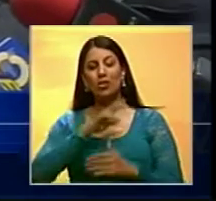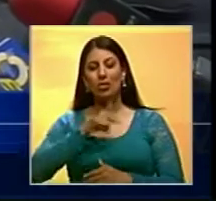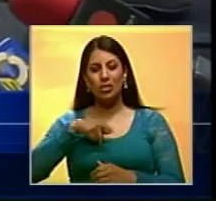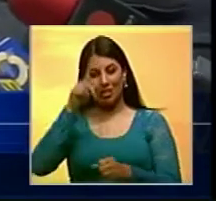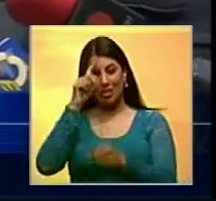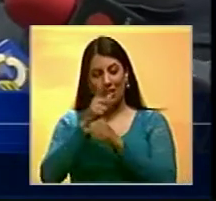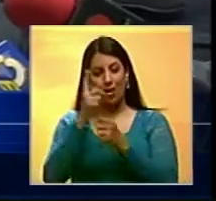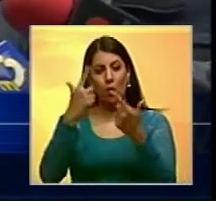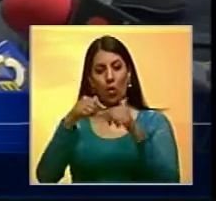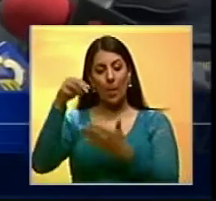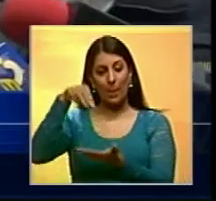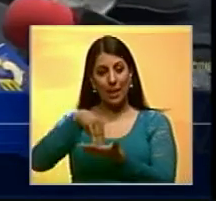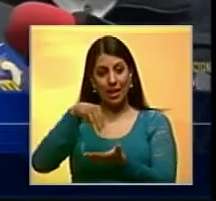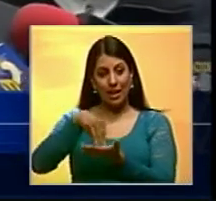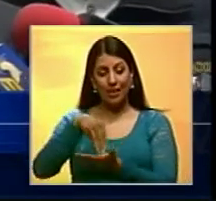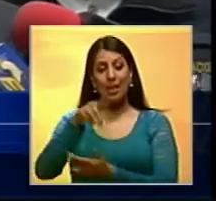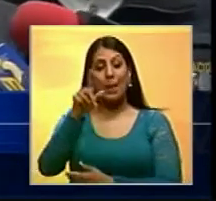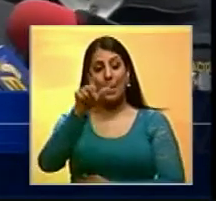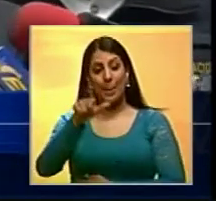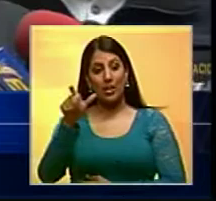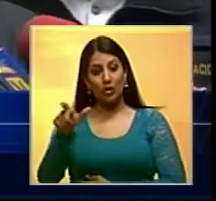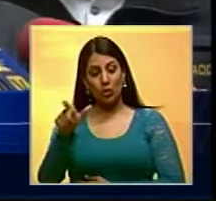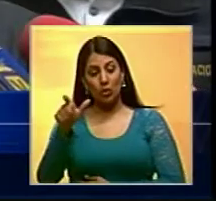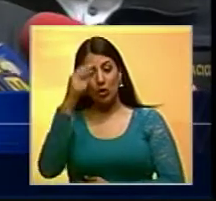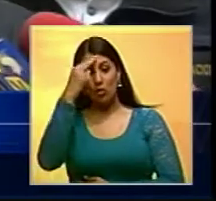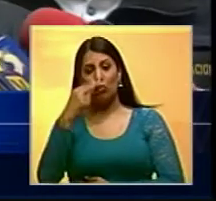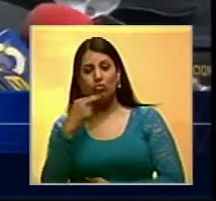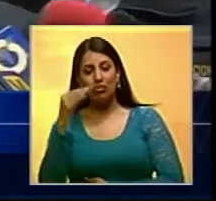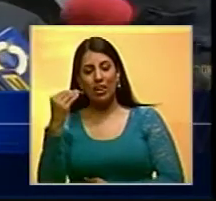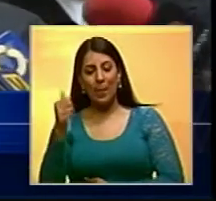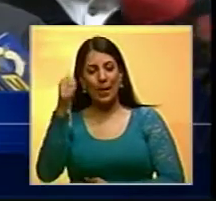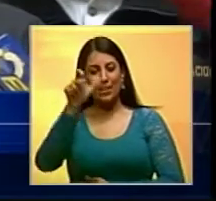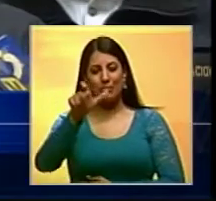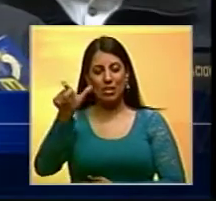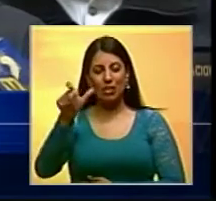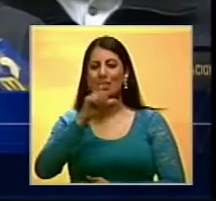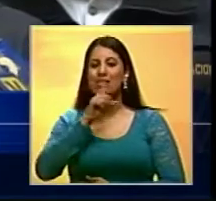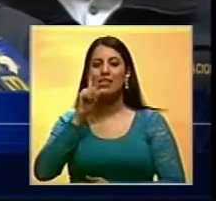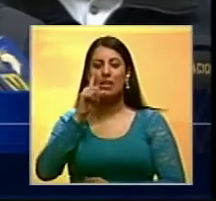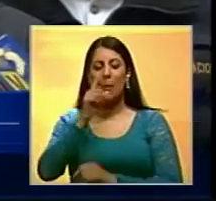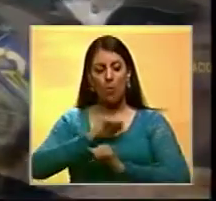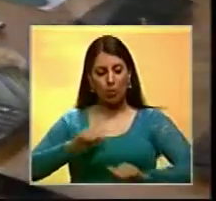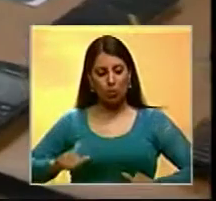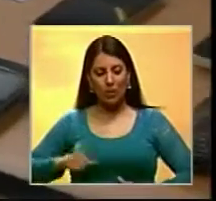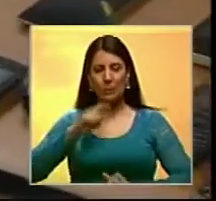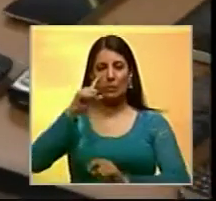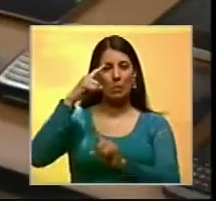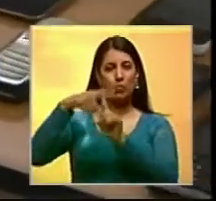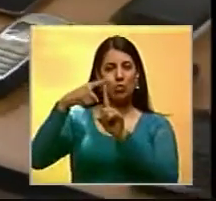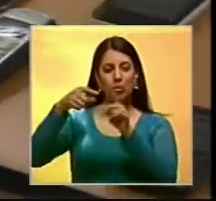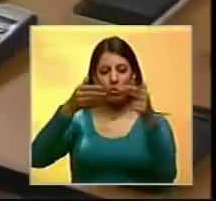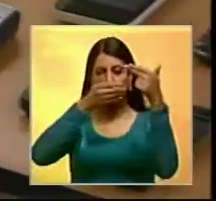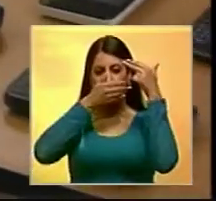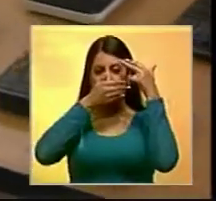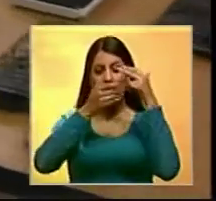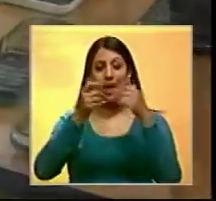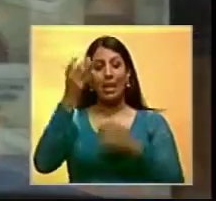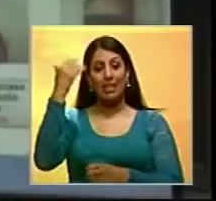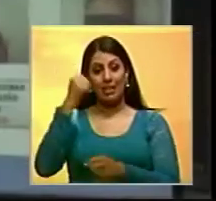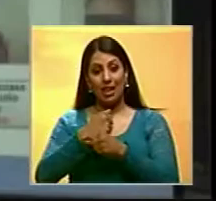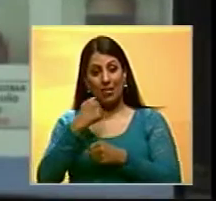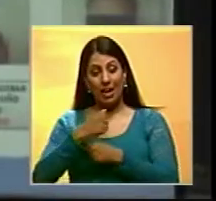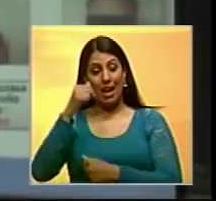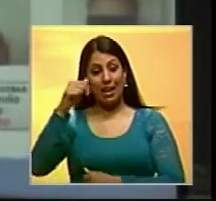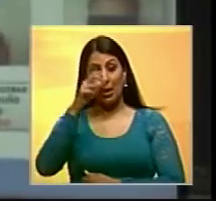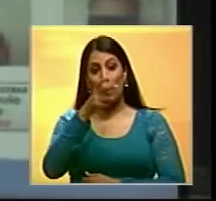operando en los Altos Mirandinos y cuyas víctimas eran mayormente personas de nacionalidad portuguesa. Durante la operación el día de ayer